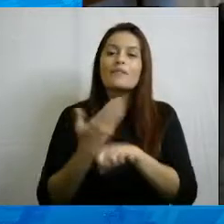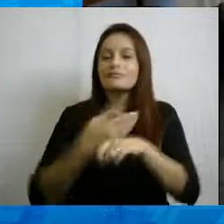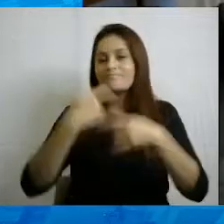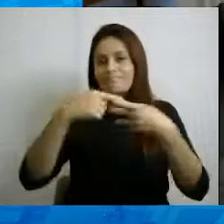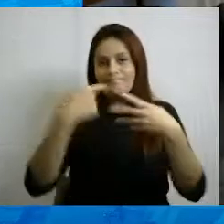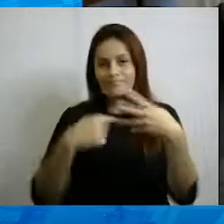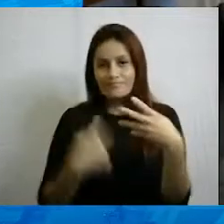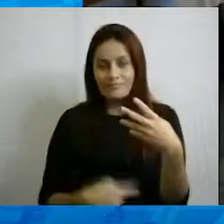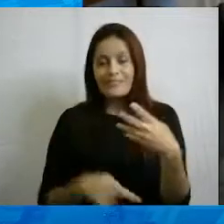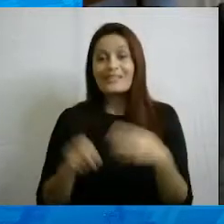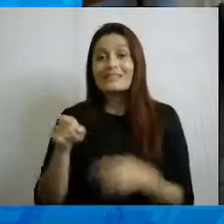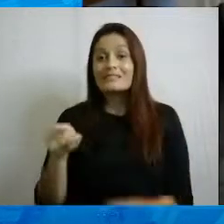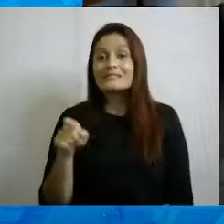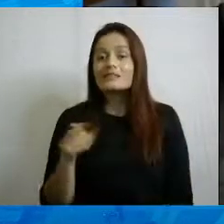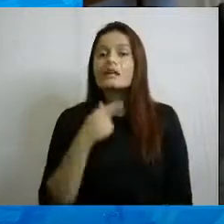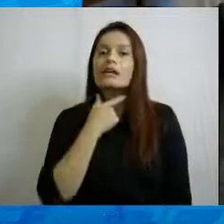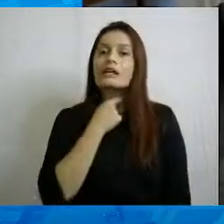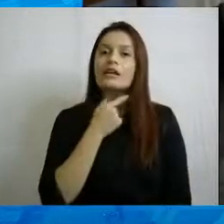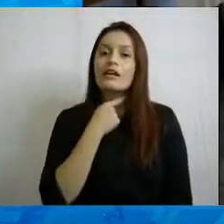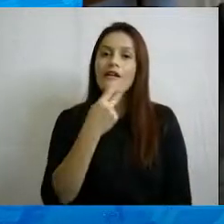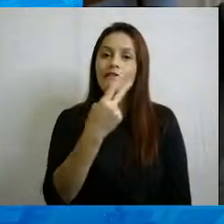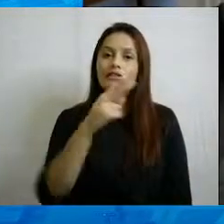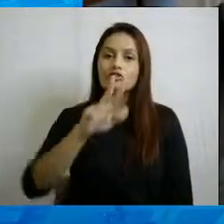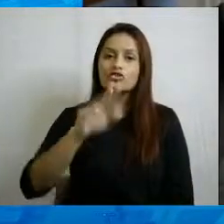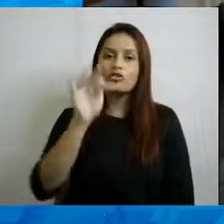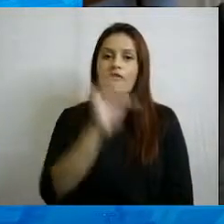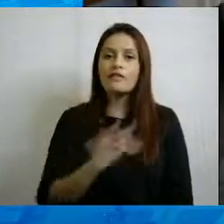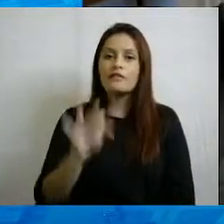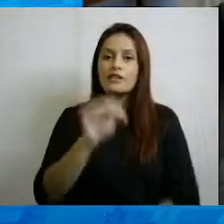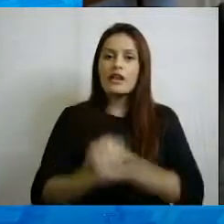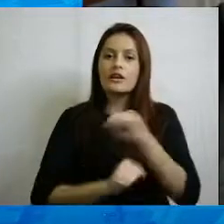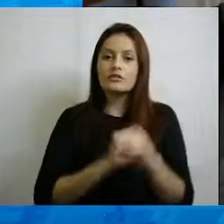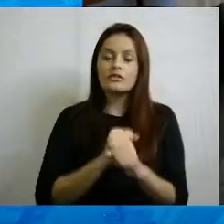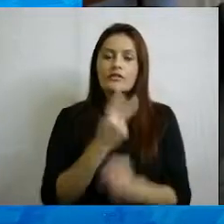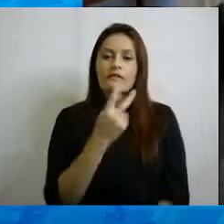al municipio, pero esta es bien específica, el 28 de febrero del 2022.